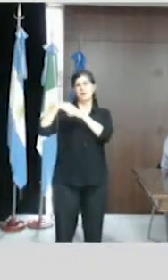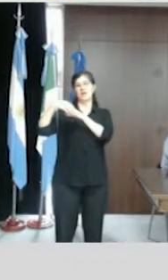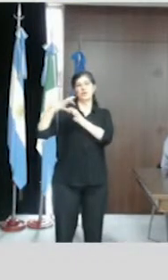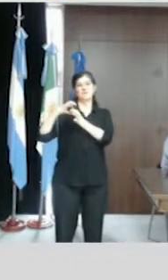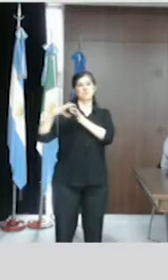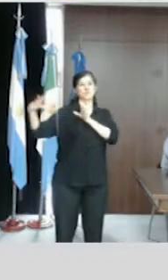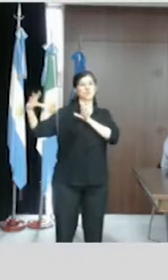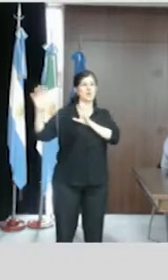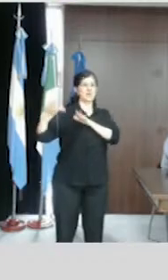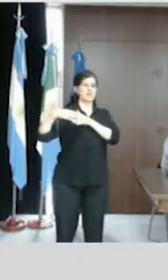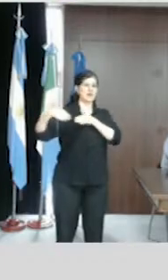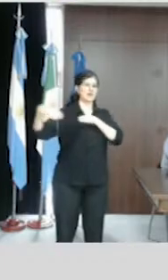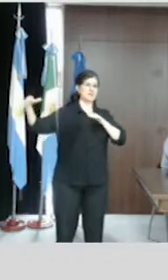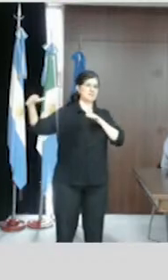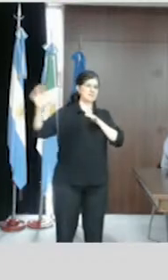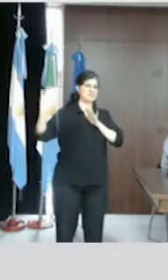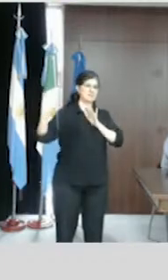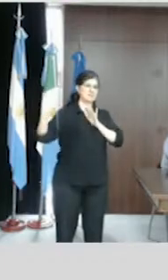esto lo decimos.